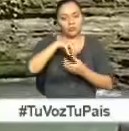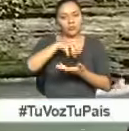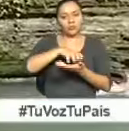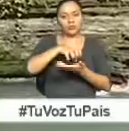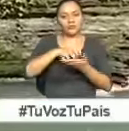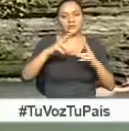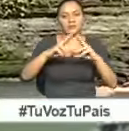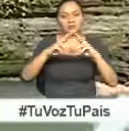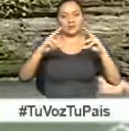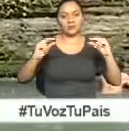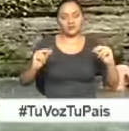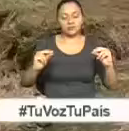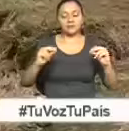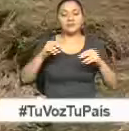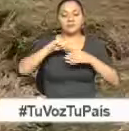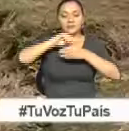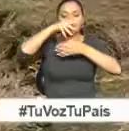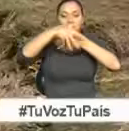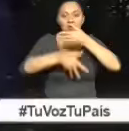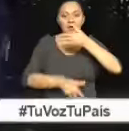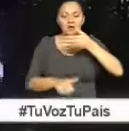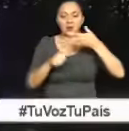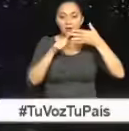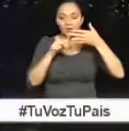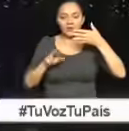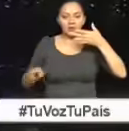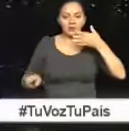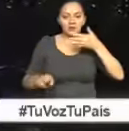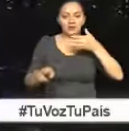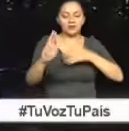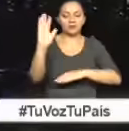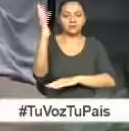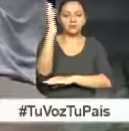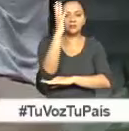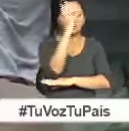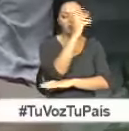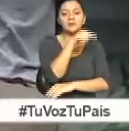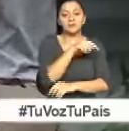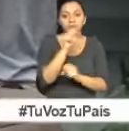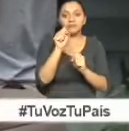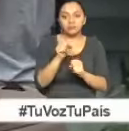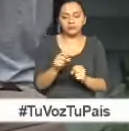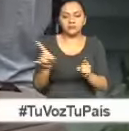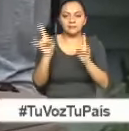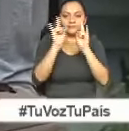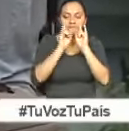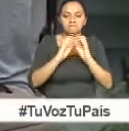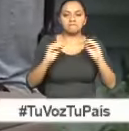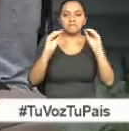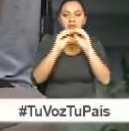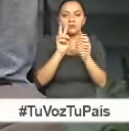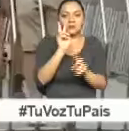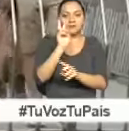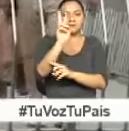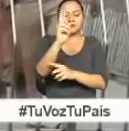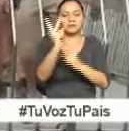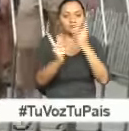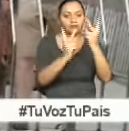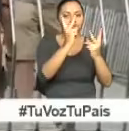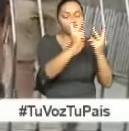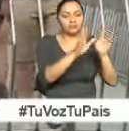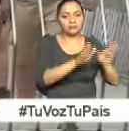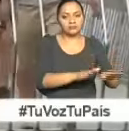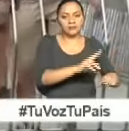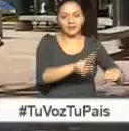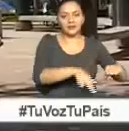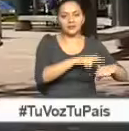Napo. Sus cascadas, ríos, selvas, bosques húmedos hacen atractivo este destino para los visitantes